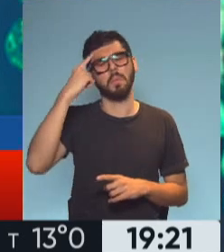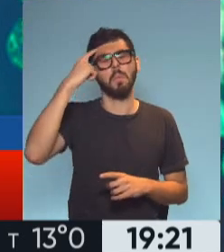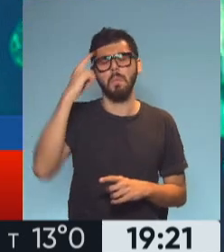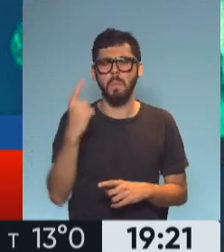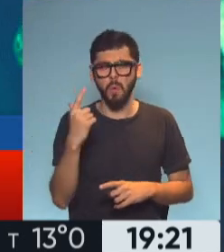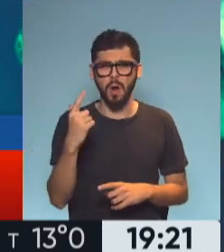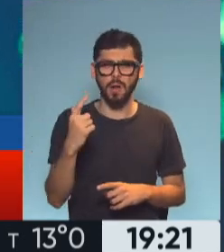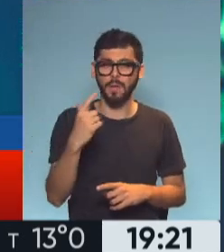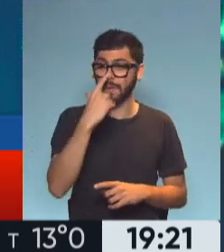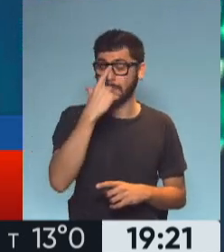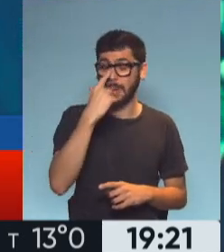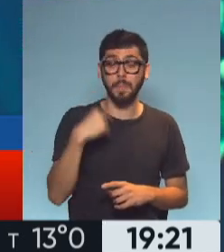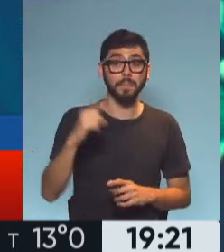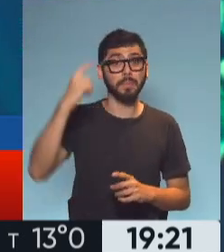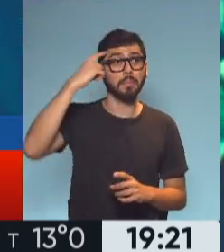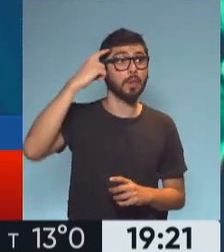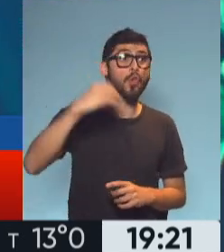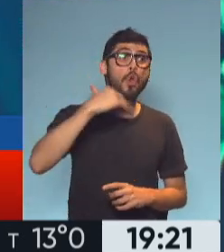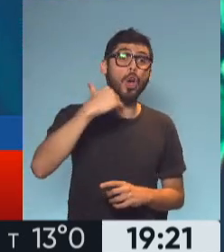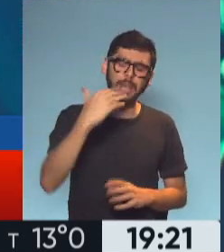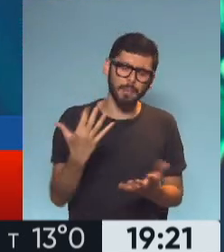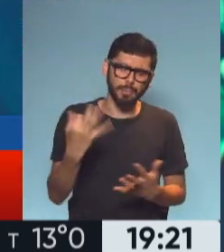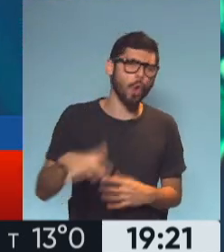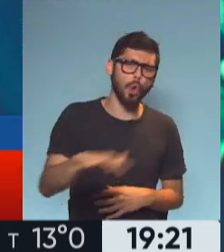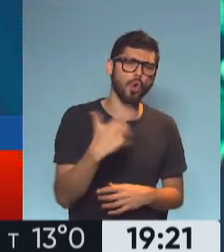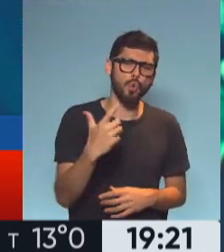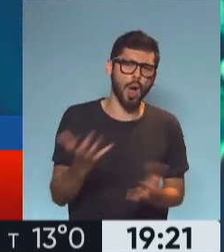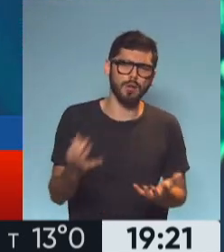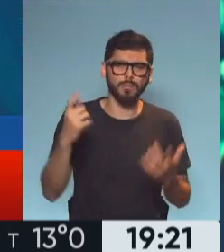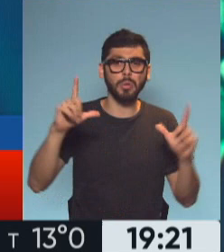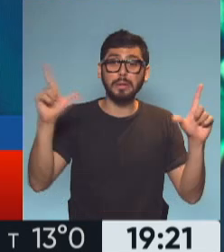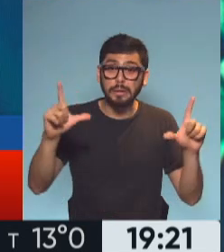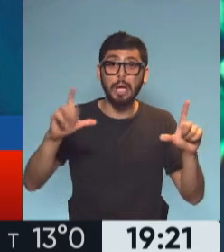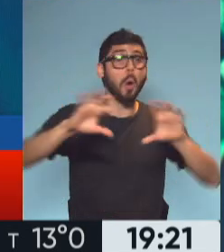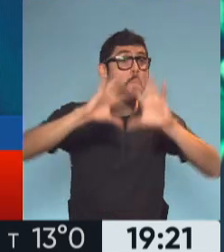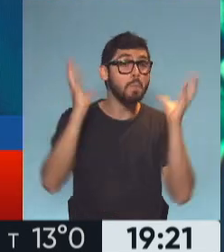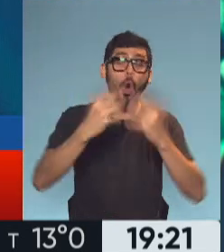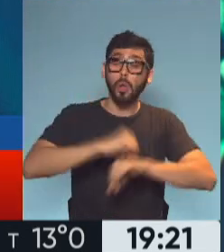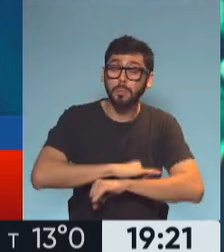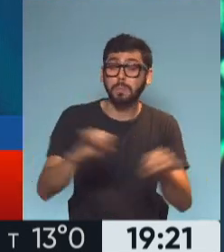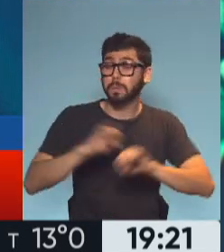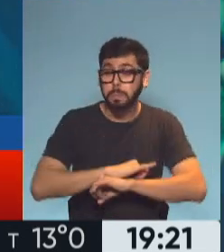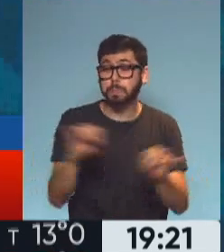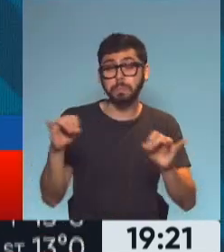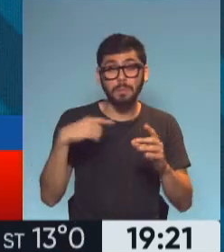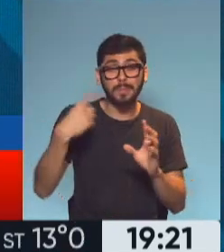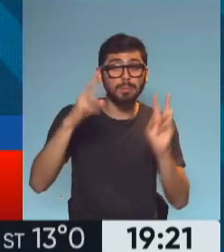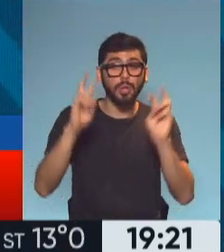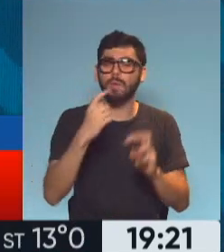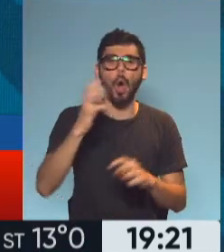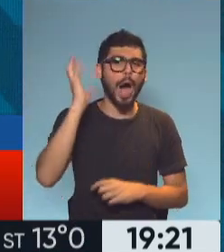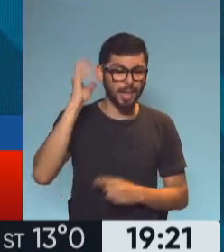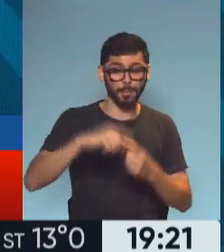ignorancia no hay porque esto está en todos lados están todos los medios de todo el mundo o sea usted puede aprender por cualquier